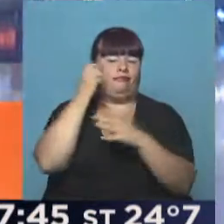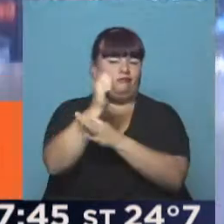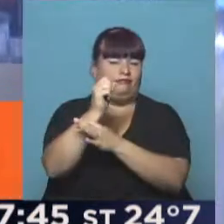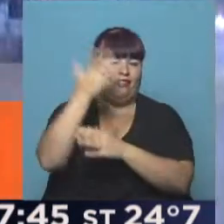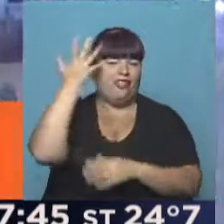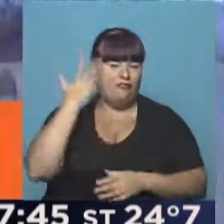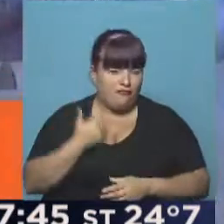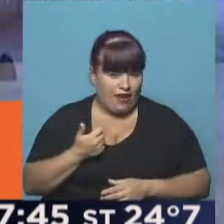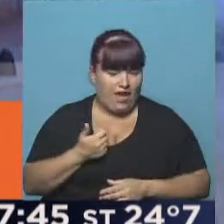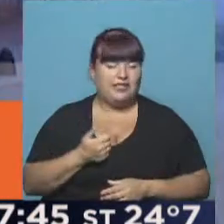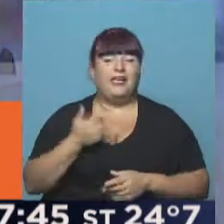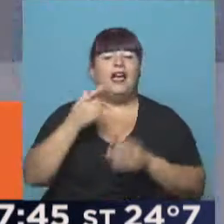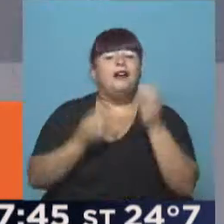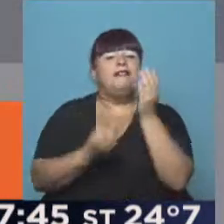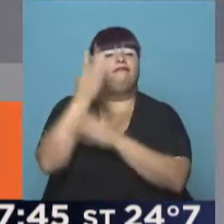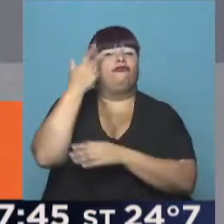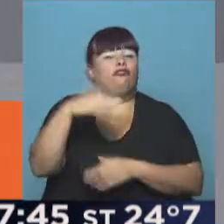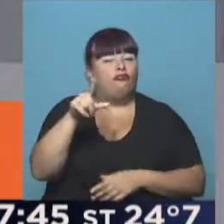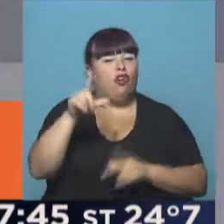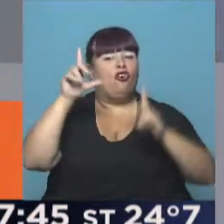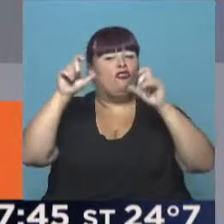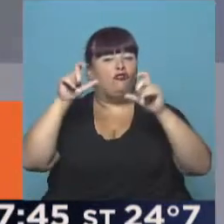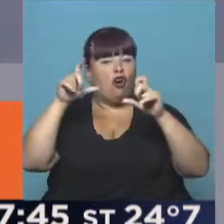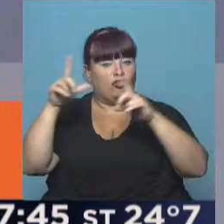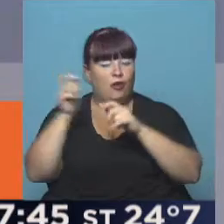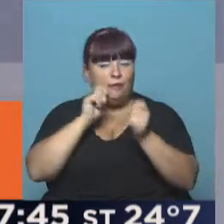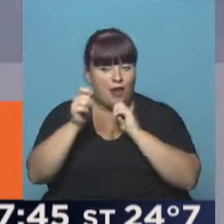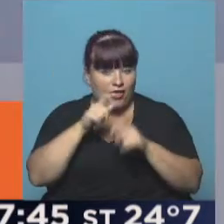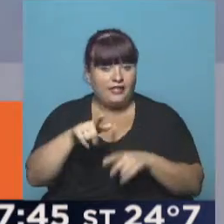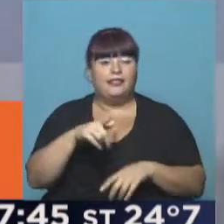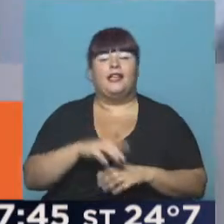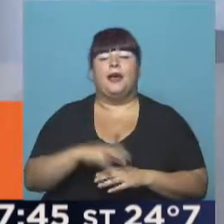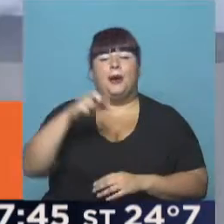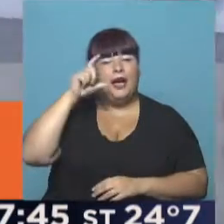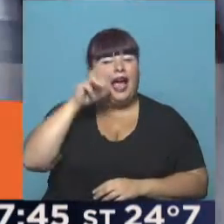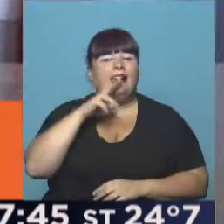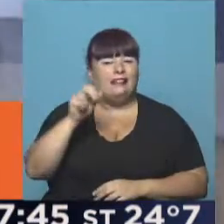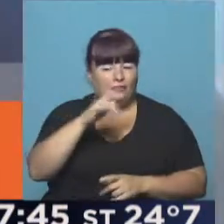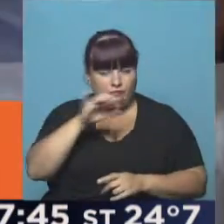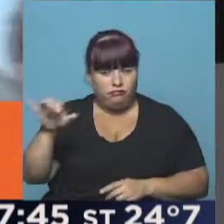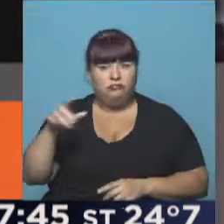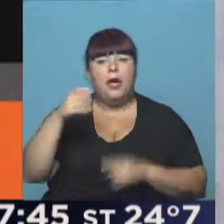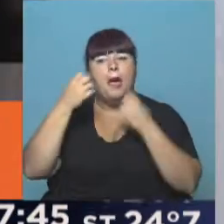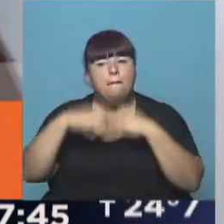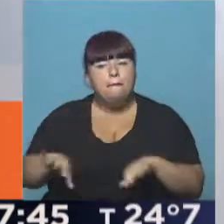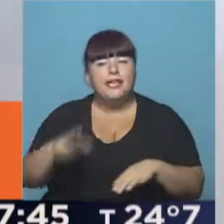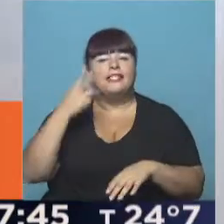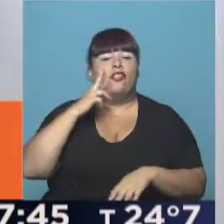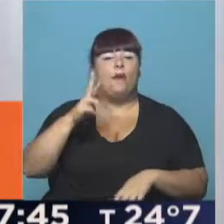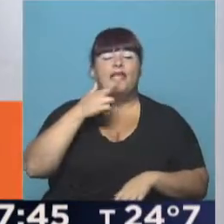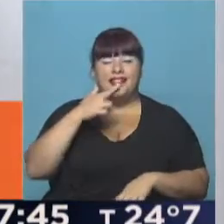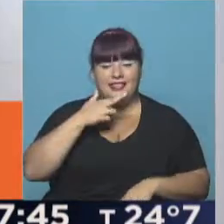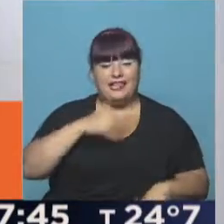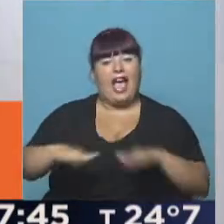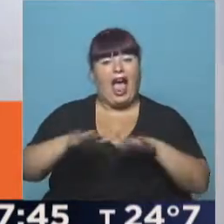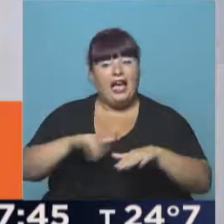artista francés y precursor del fotoreportaje, Henri Cartier-Bresson, se inició la temporada